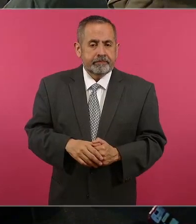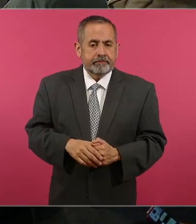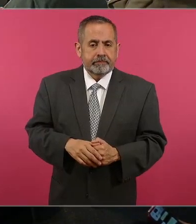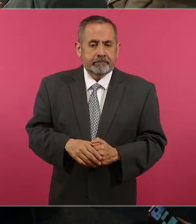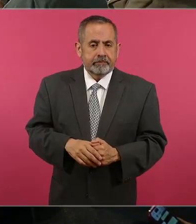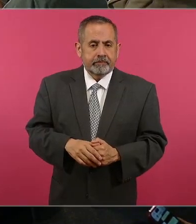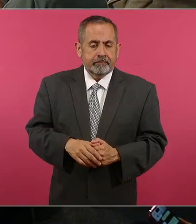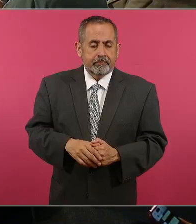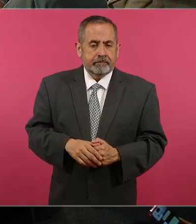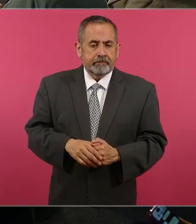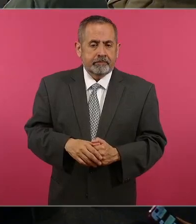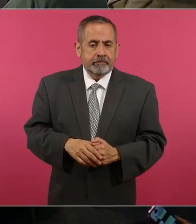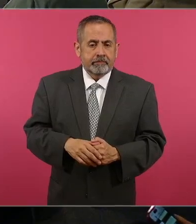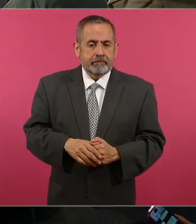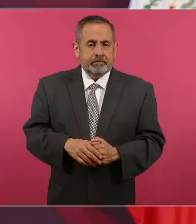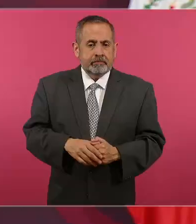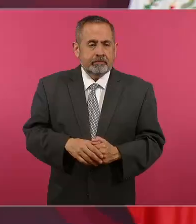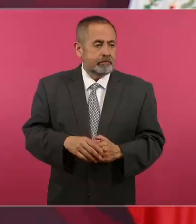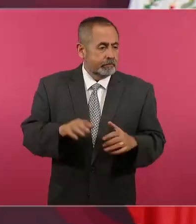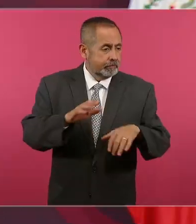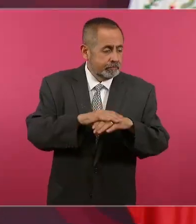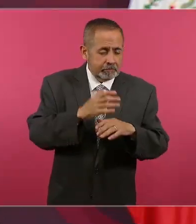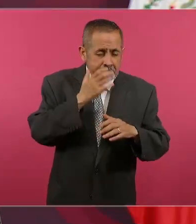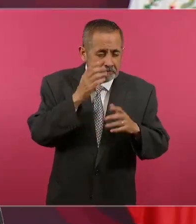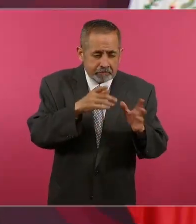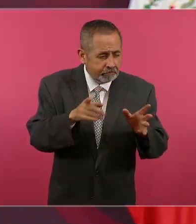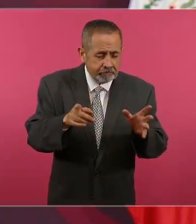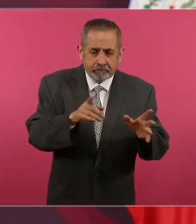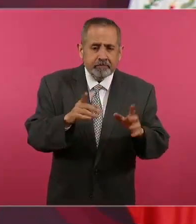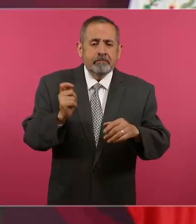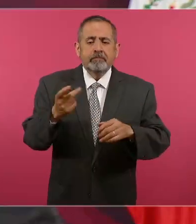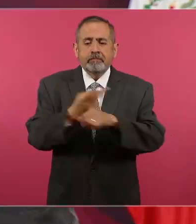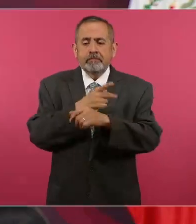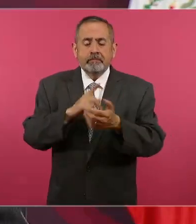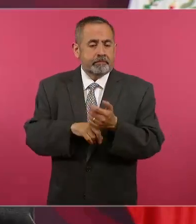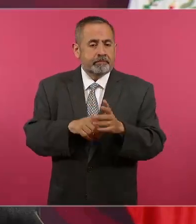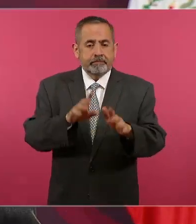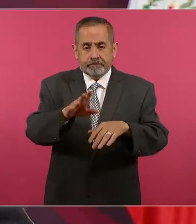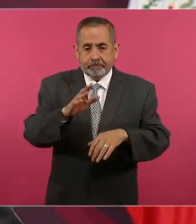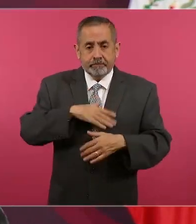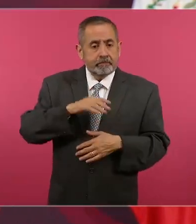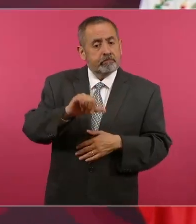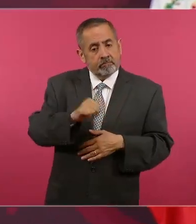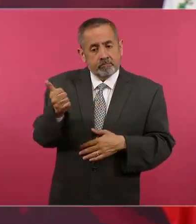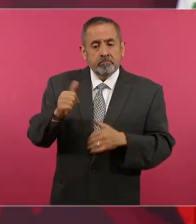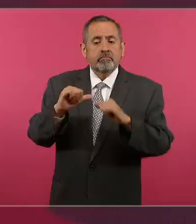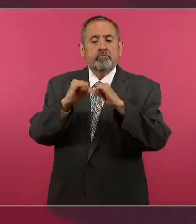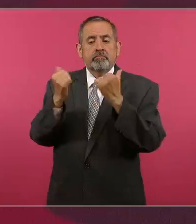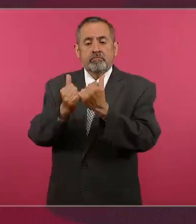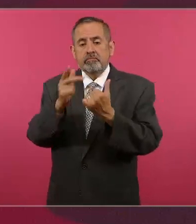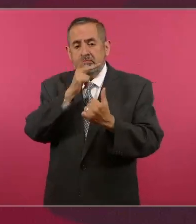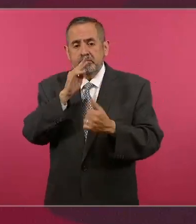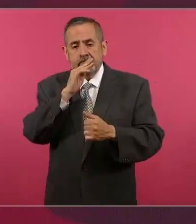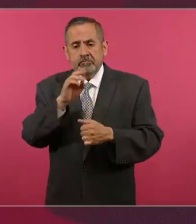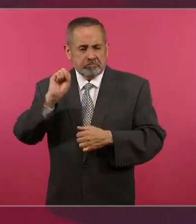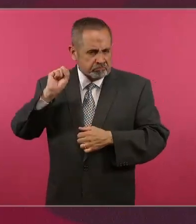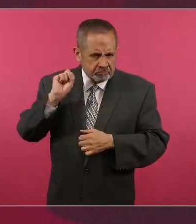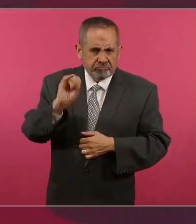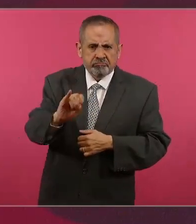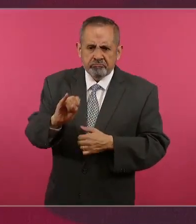los más conservadores. Pues no, resulta que hay una asociación de padres de familia que están a